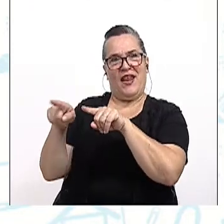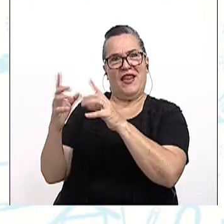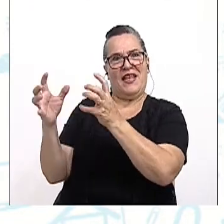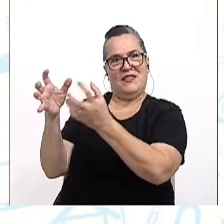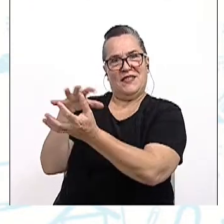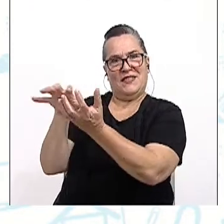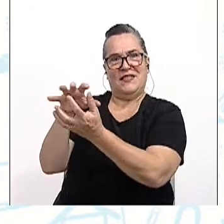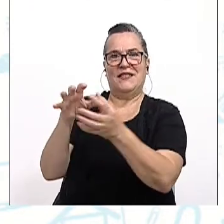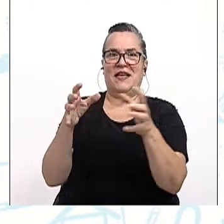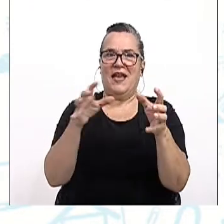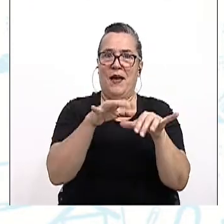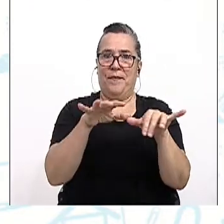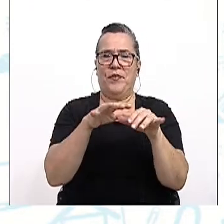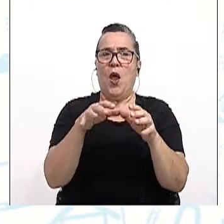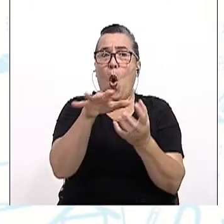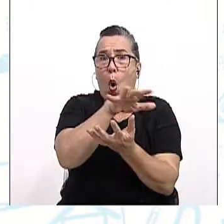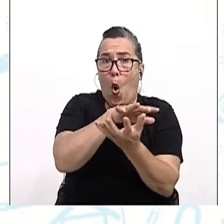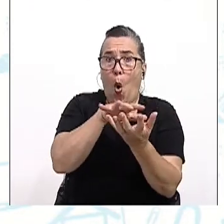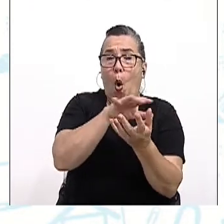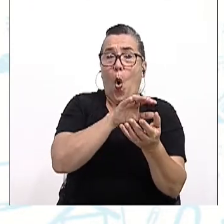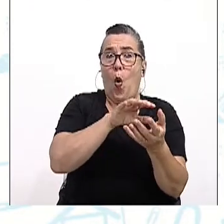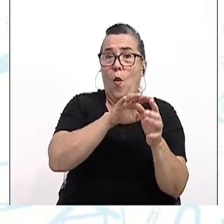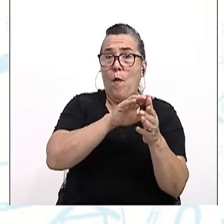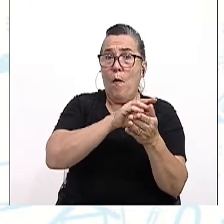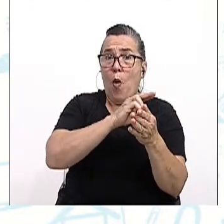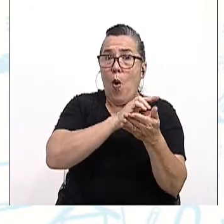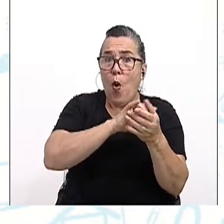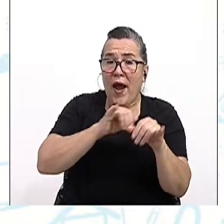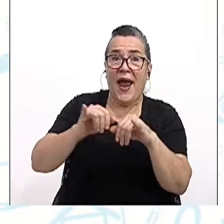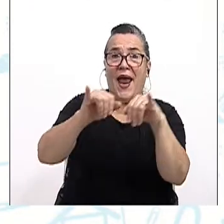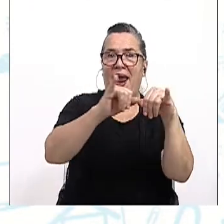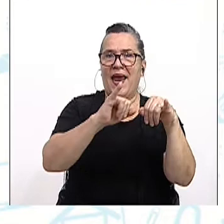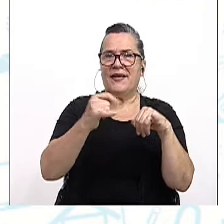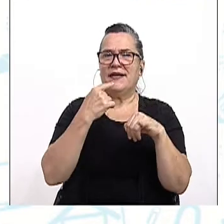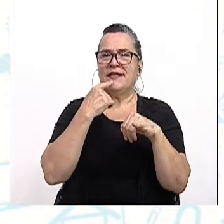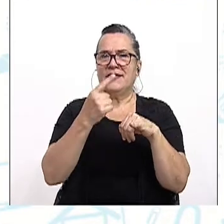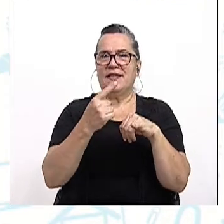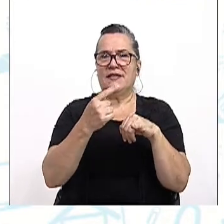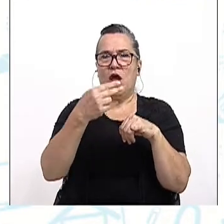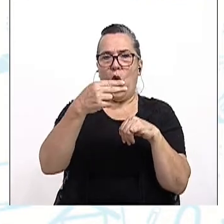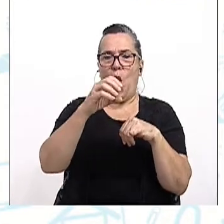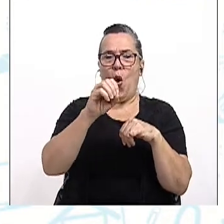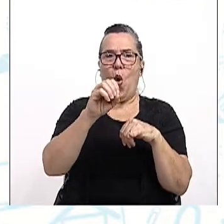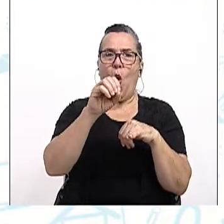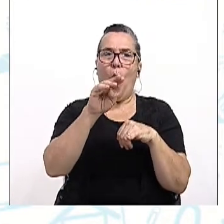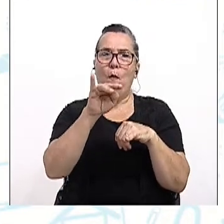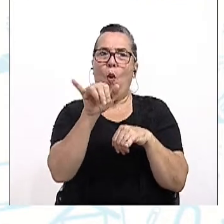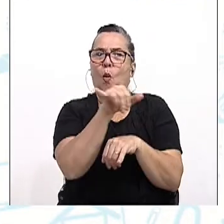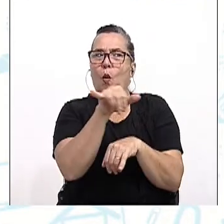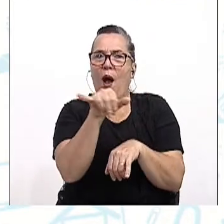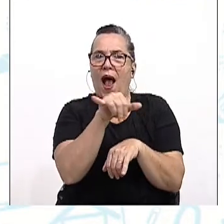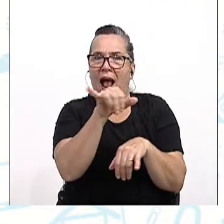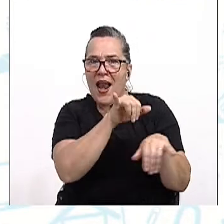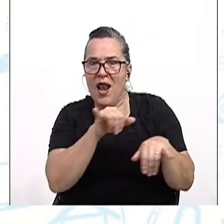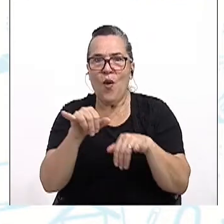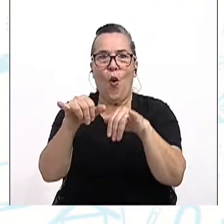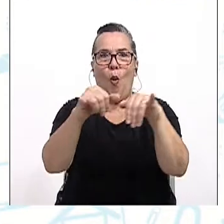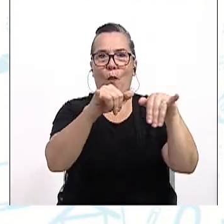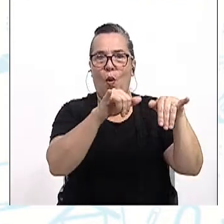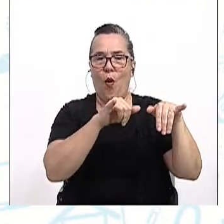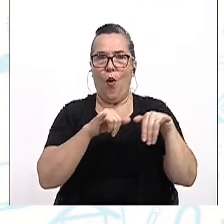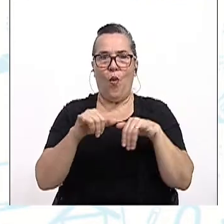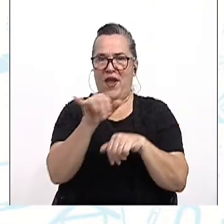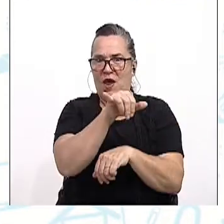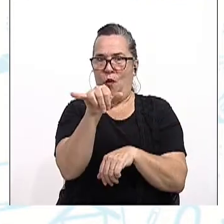Las mezclas homogéneas, vean que su nombre lo dice, homo, igual, ¿ok? Homo